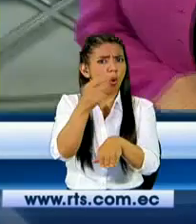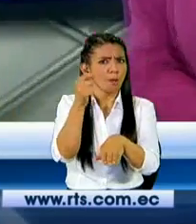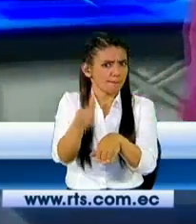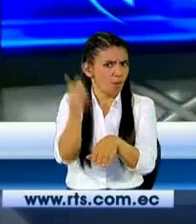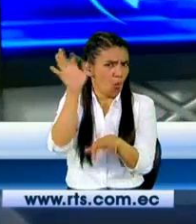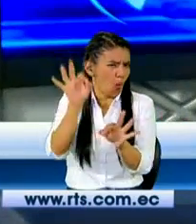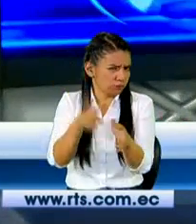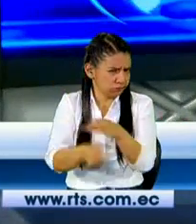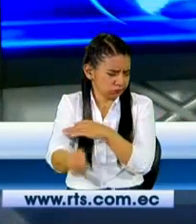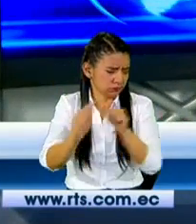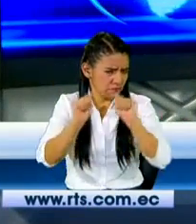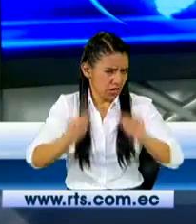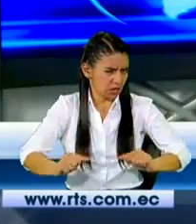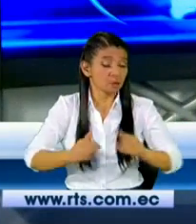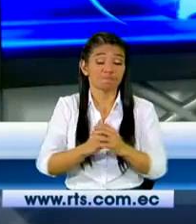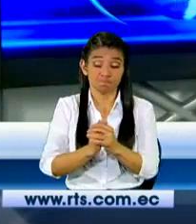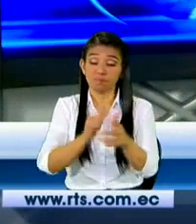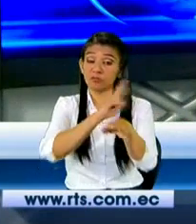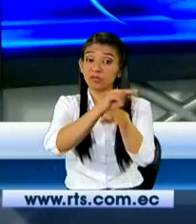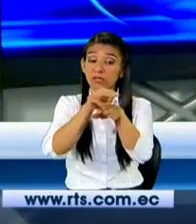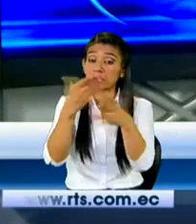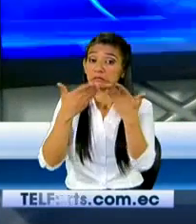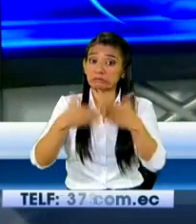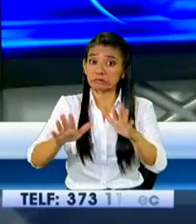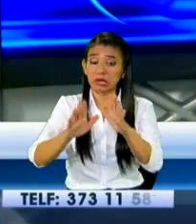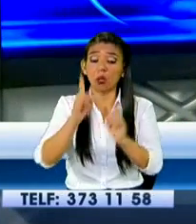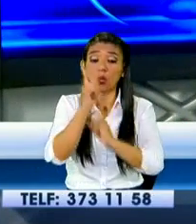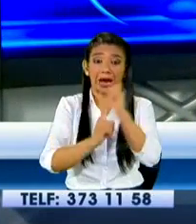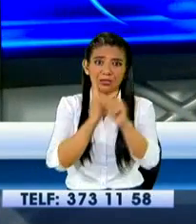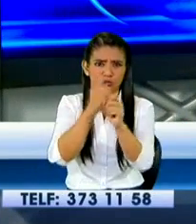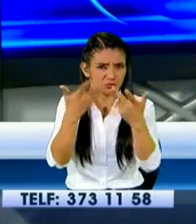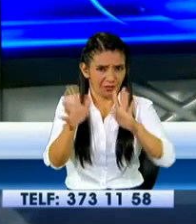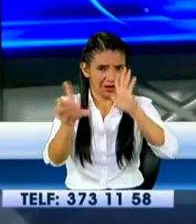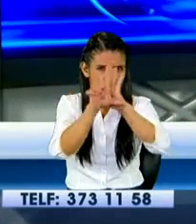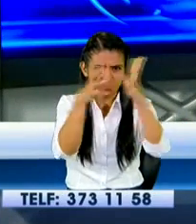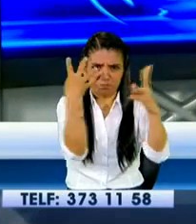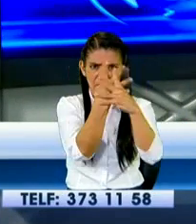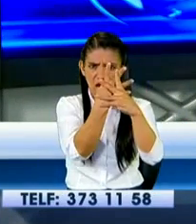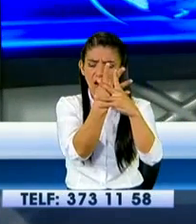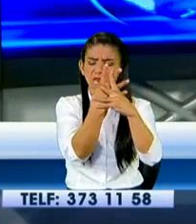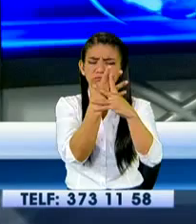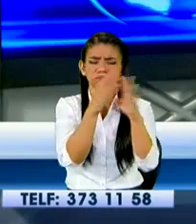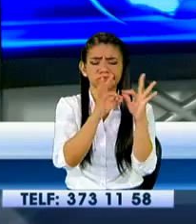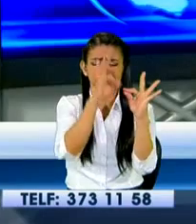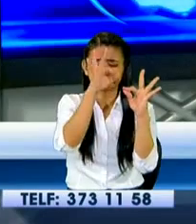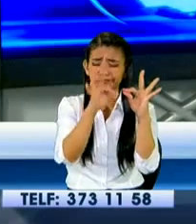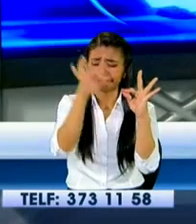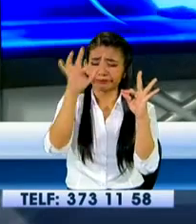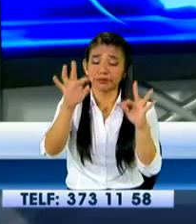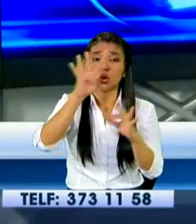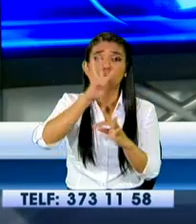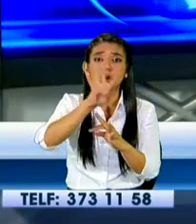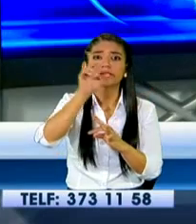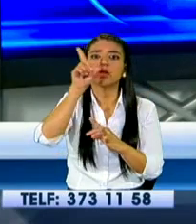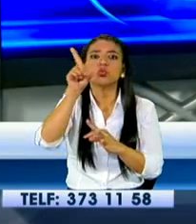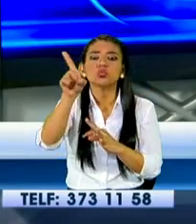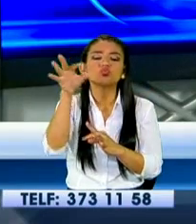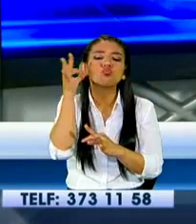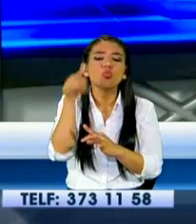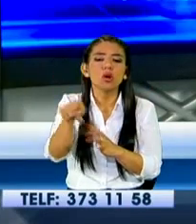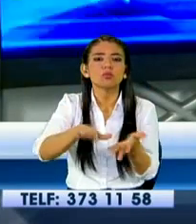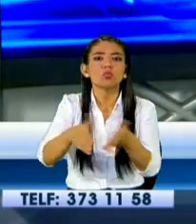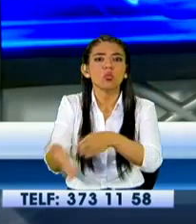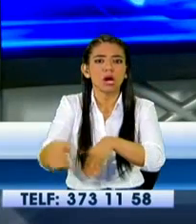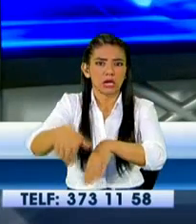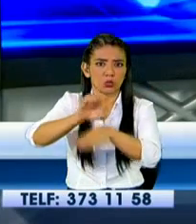amigos televidentes, según estadísticas de la Fiscalía, en el primer año de vigencia del COIP se han registrado 41 casos de femicidio en todo el Ecuador,